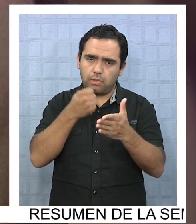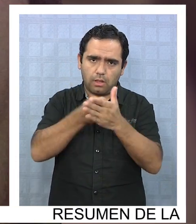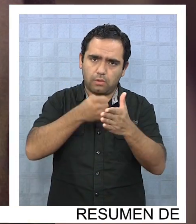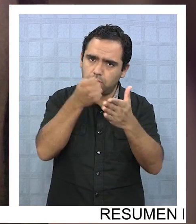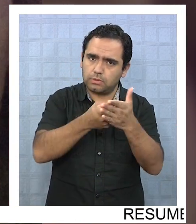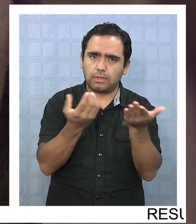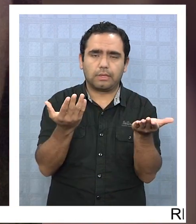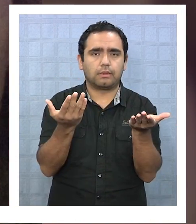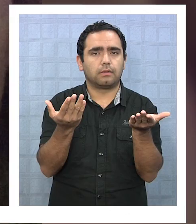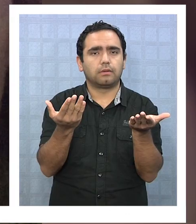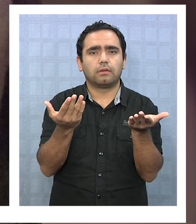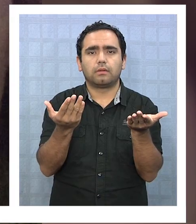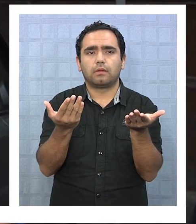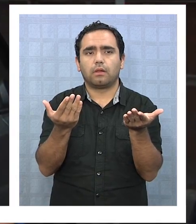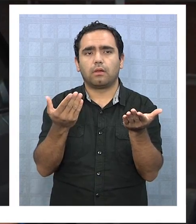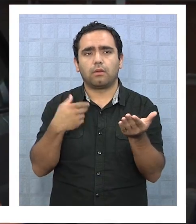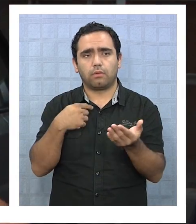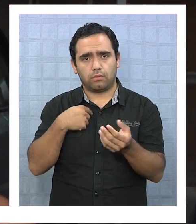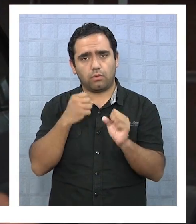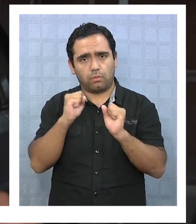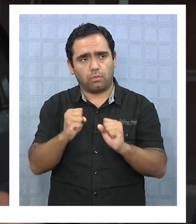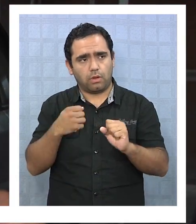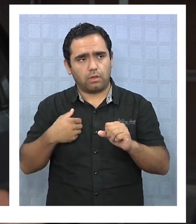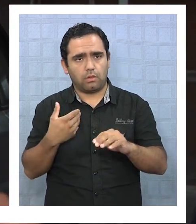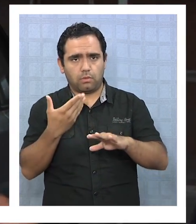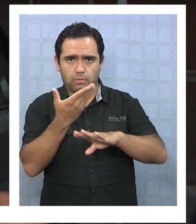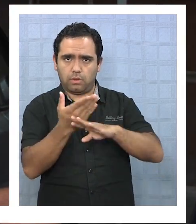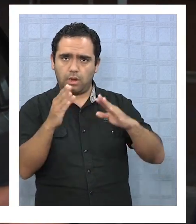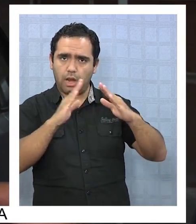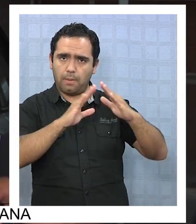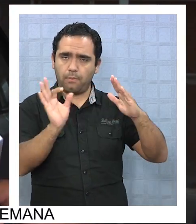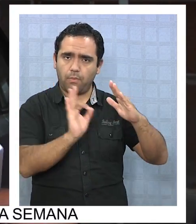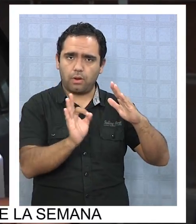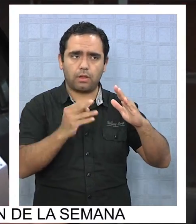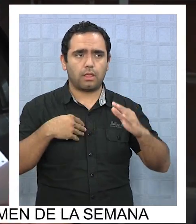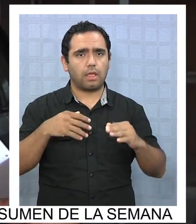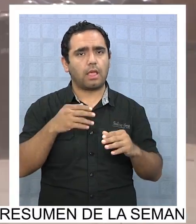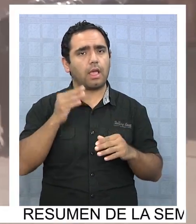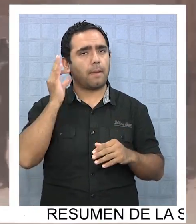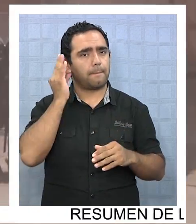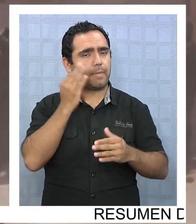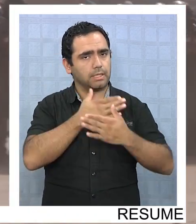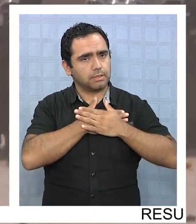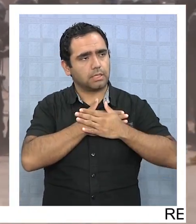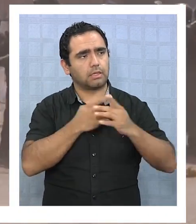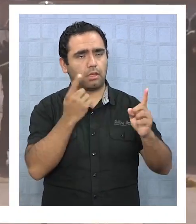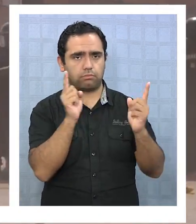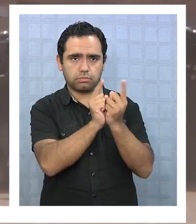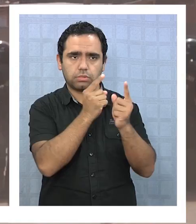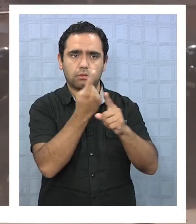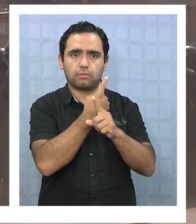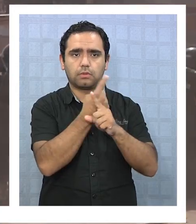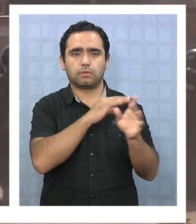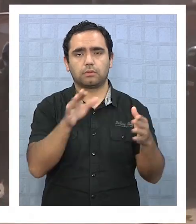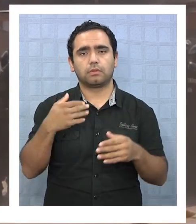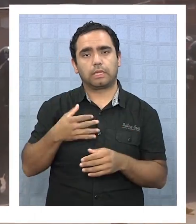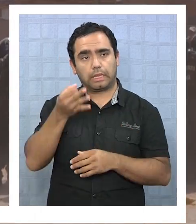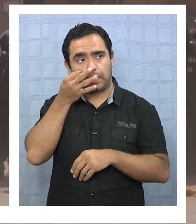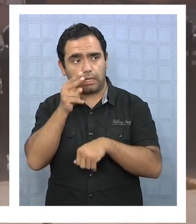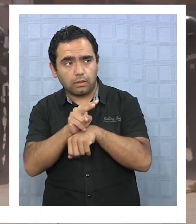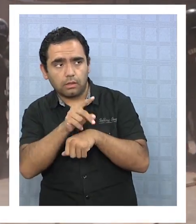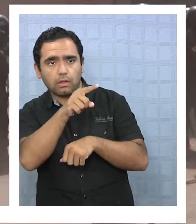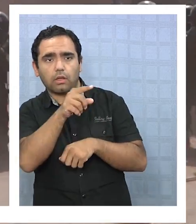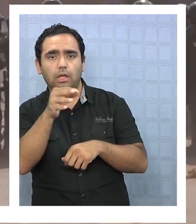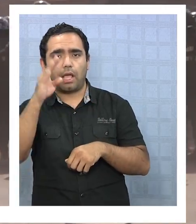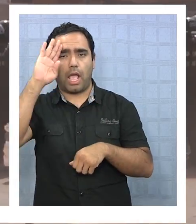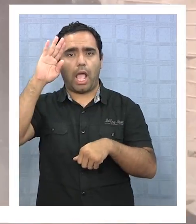últimos extremos. Si puedo ir a La Moneda, voy a ir a La Moneda a hablar con la presidenta. Testigos del brutal hecho y reconocen violencia por parte